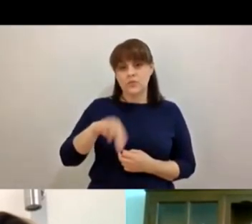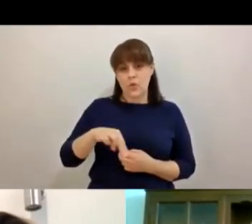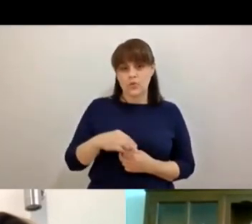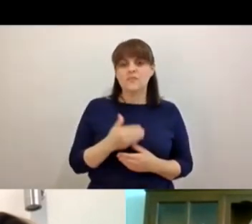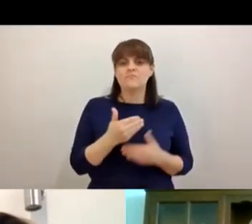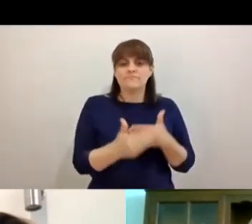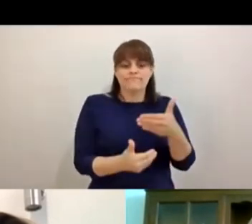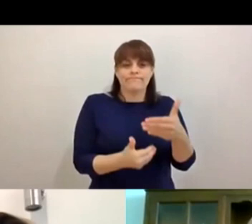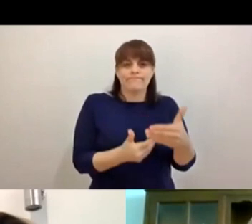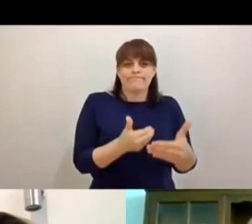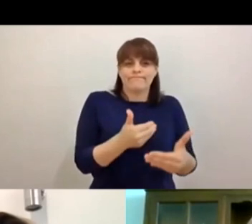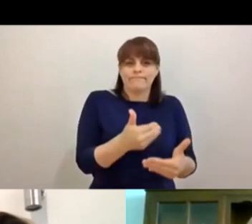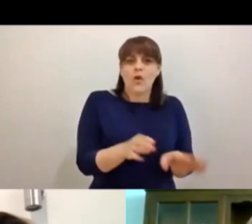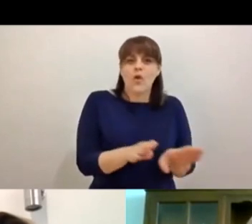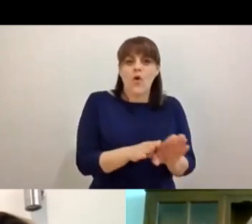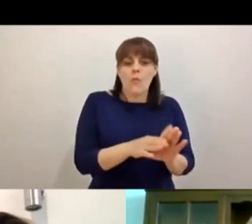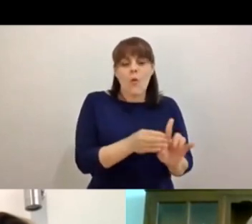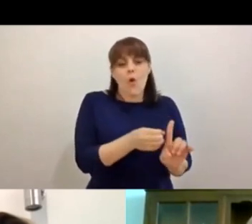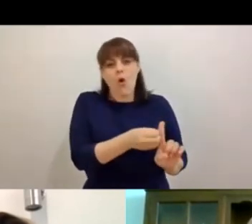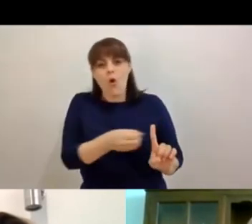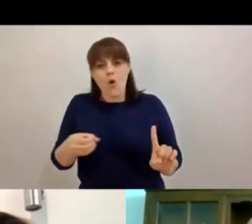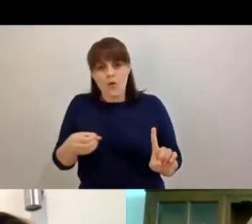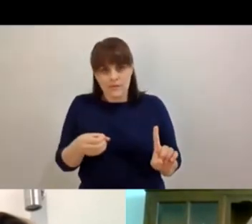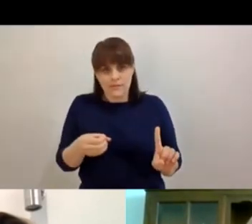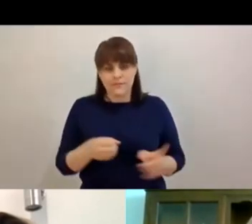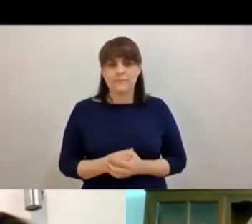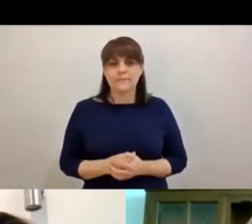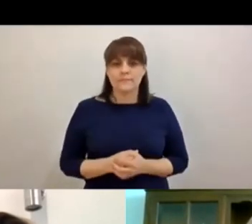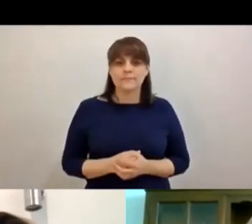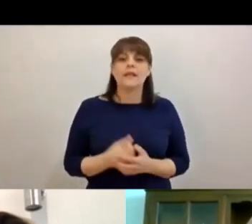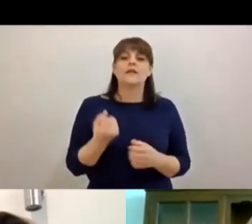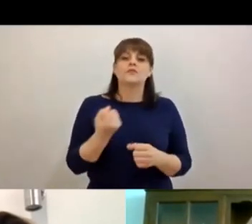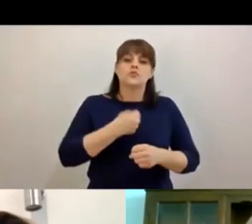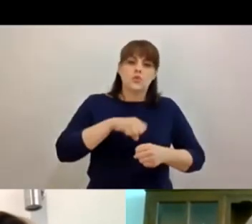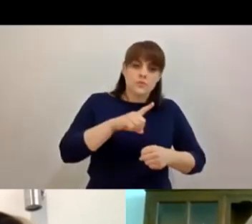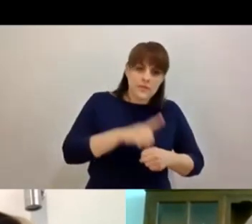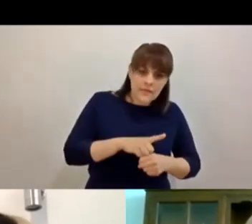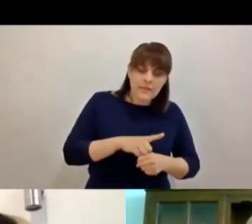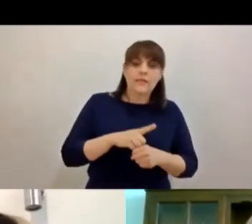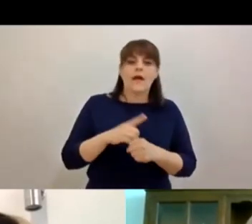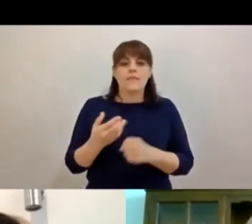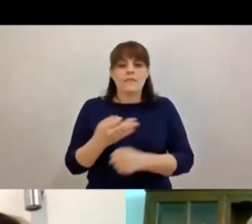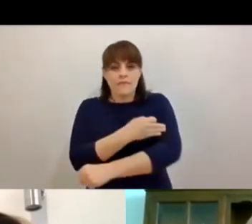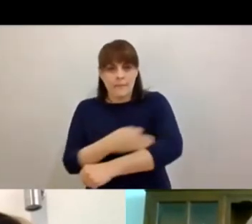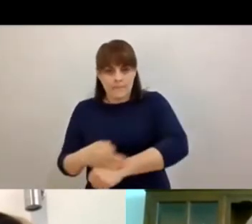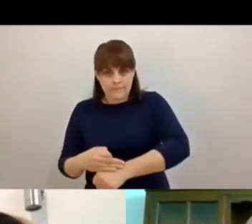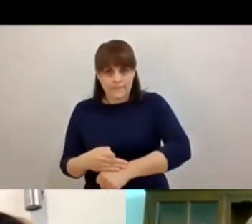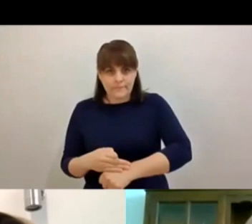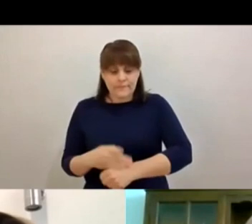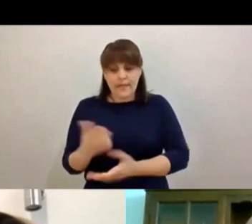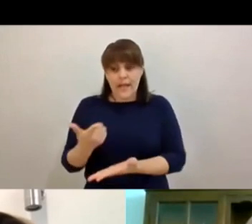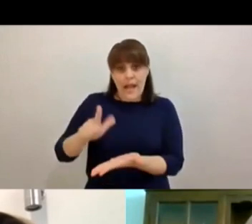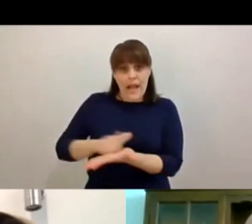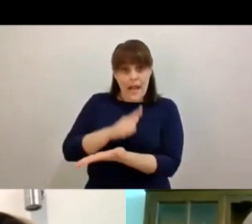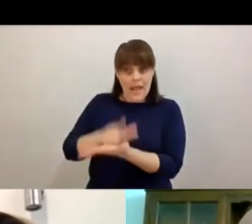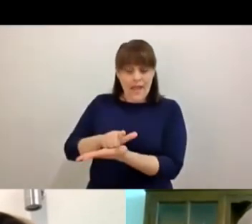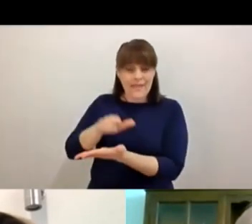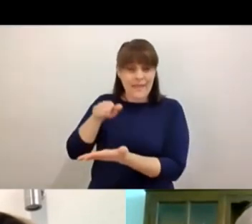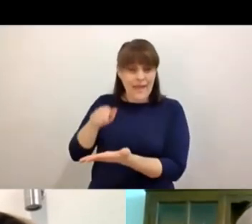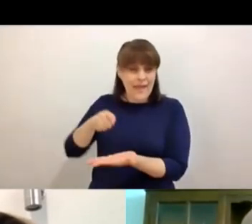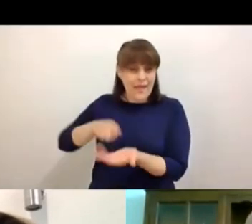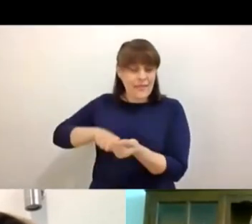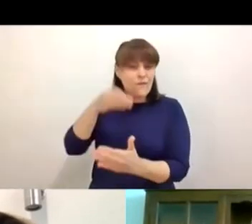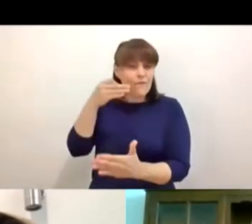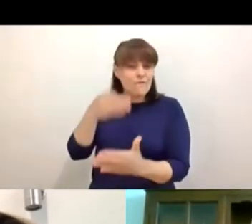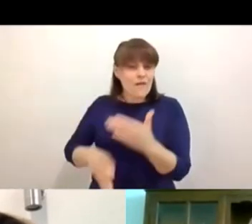sociedad, familia, y yo diría tres cosas que no menciona la ley nacional y que también son parte de la